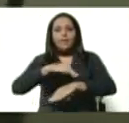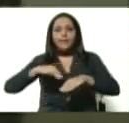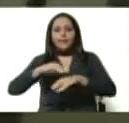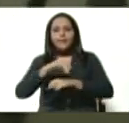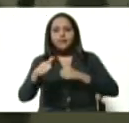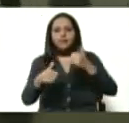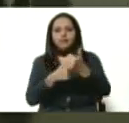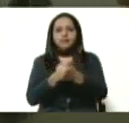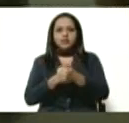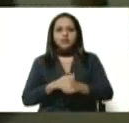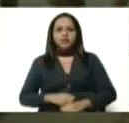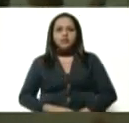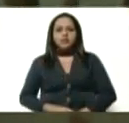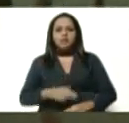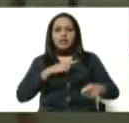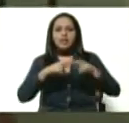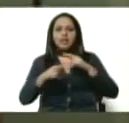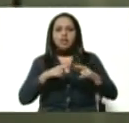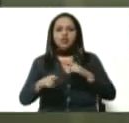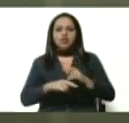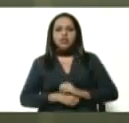para Asia, Medio Oriente y Oceanía.